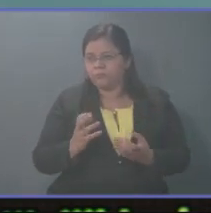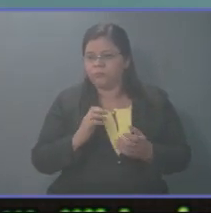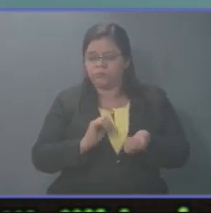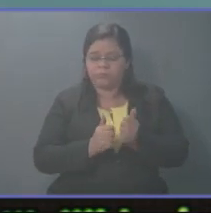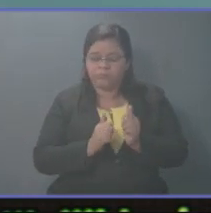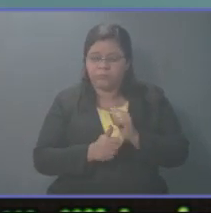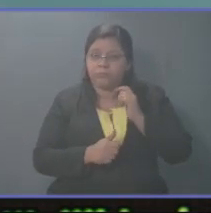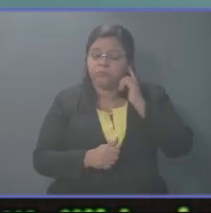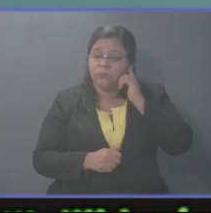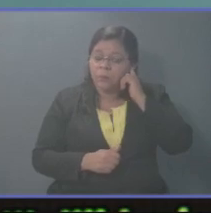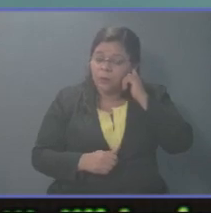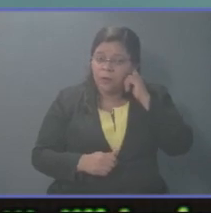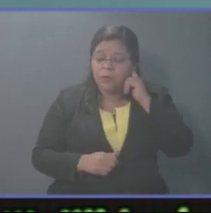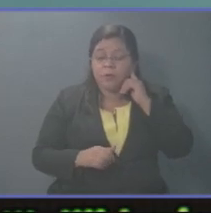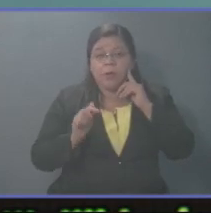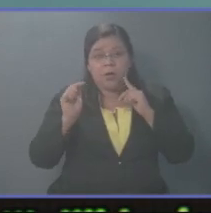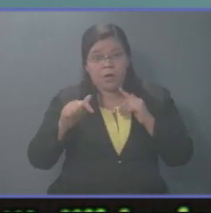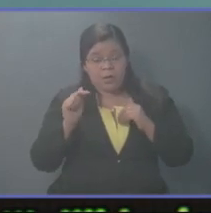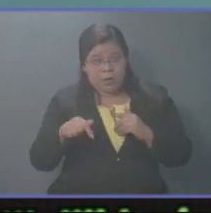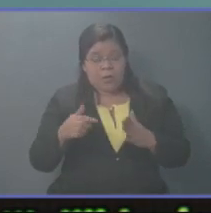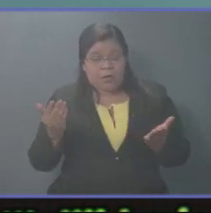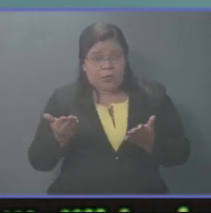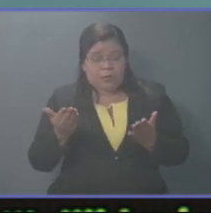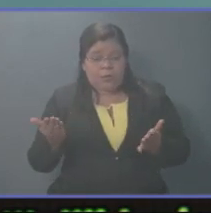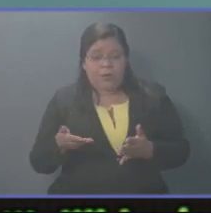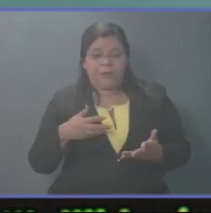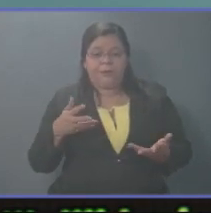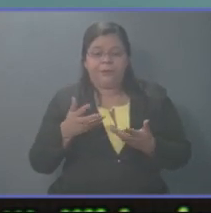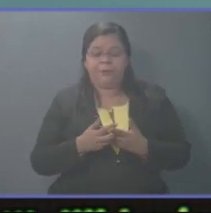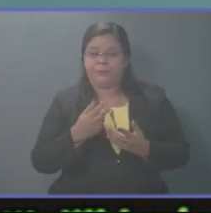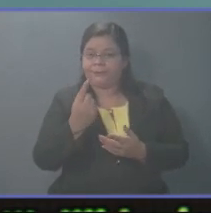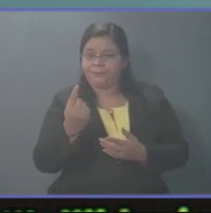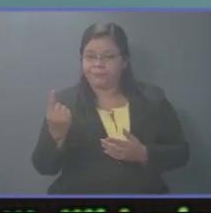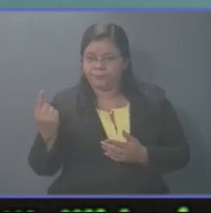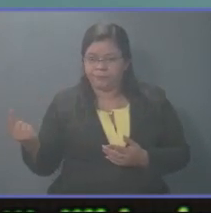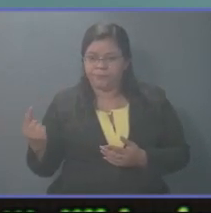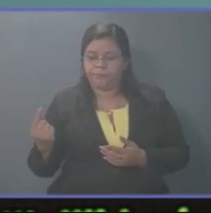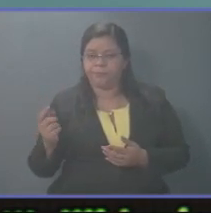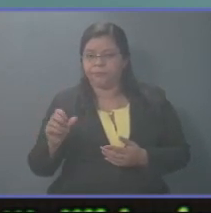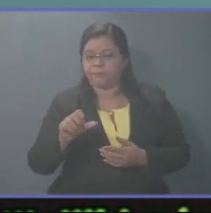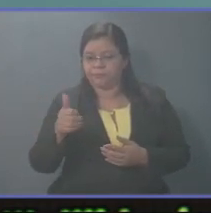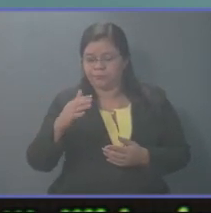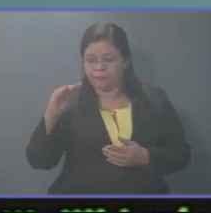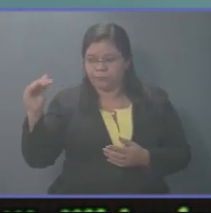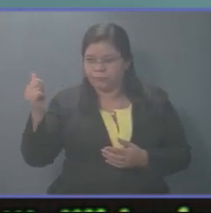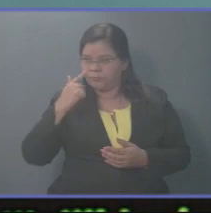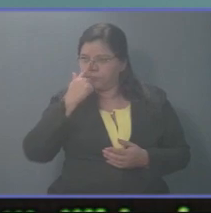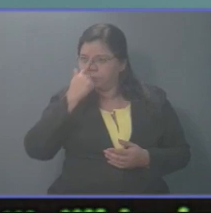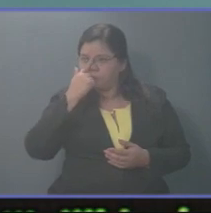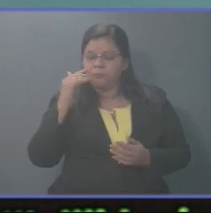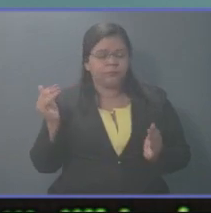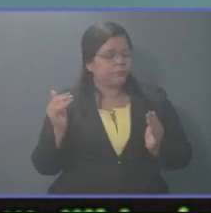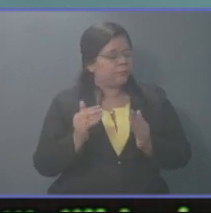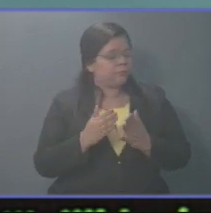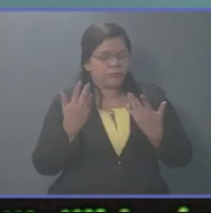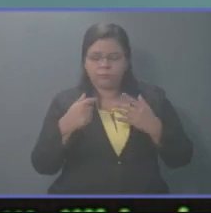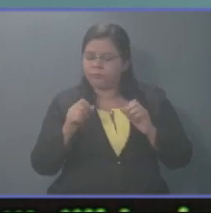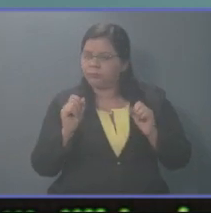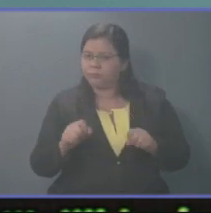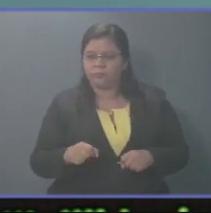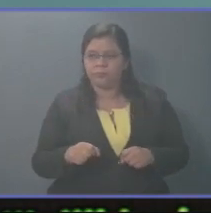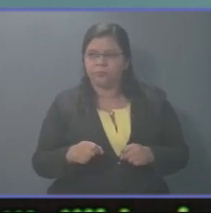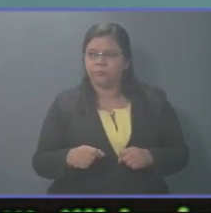competir. Y si tal exigencia se hace respecto de los candidatos en el territorio nacional, tampoco podría obviarse de